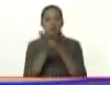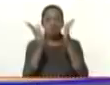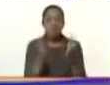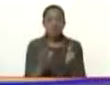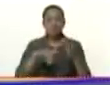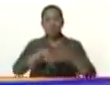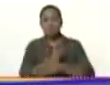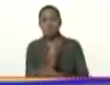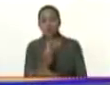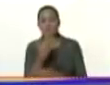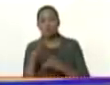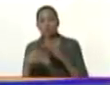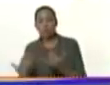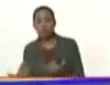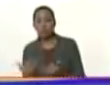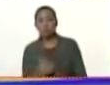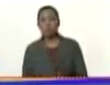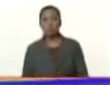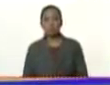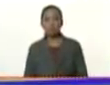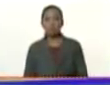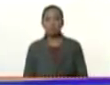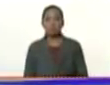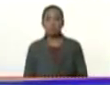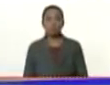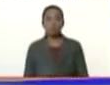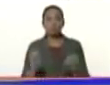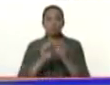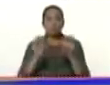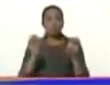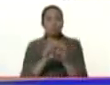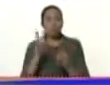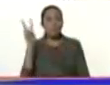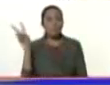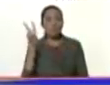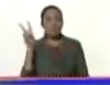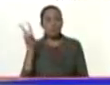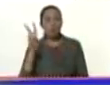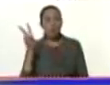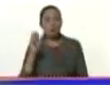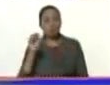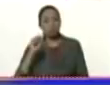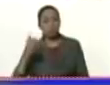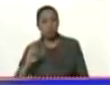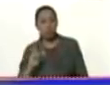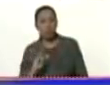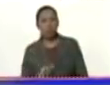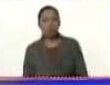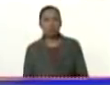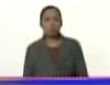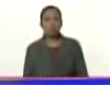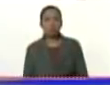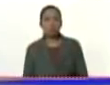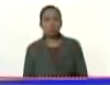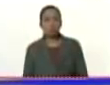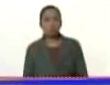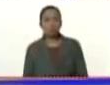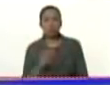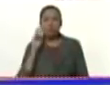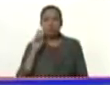estudiantes universitarios en la educación venezolana. Un récord mundial.